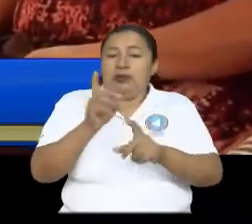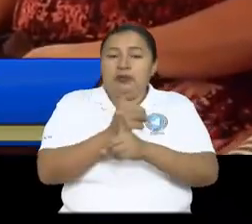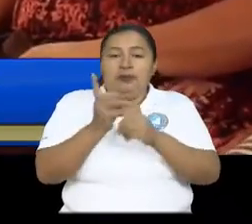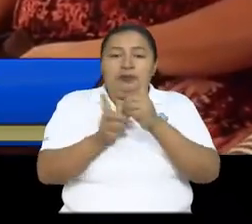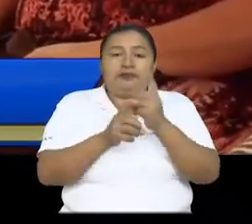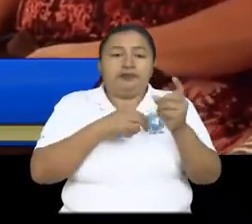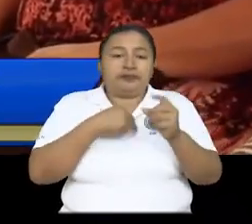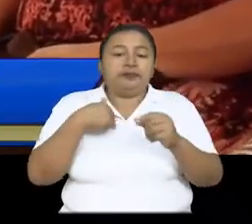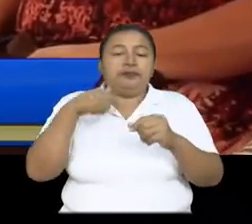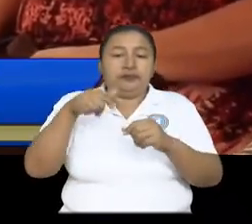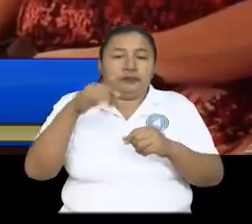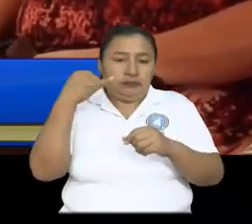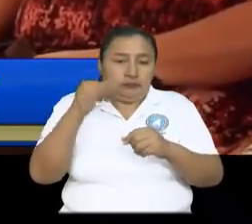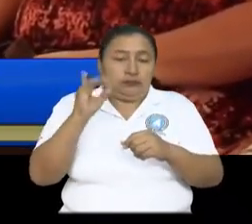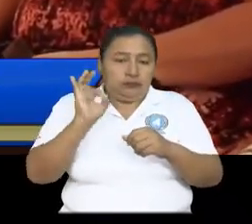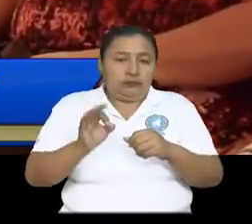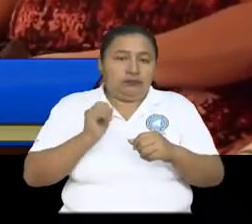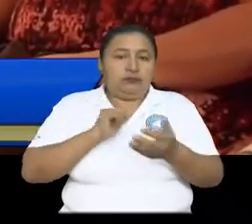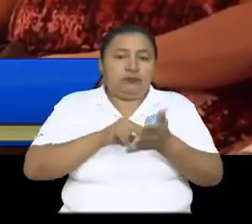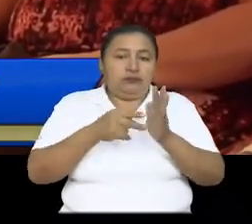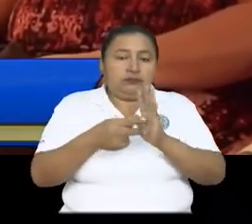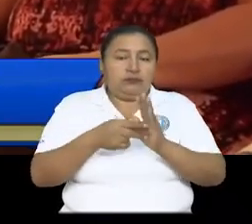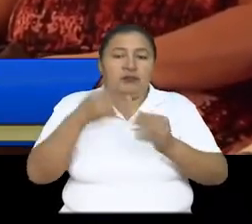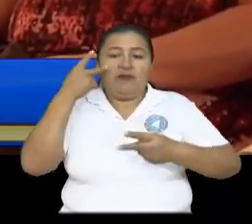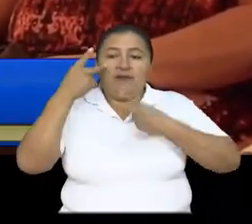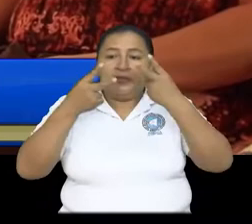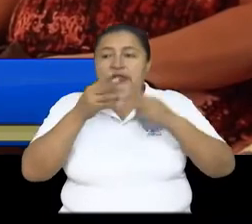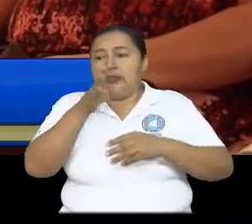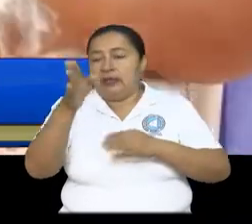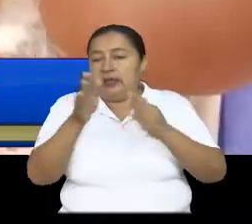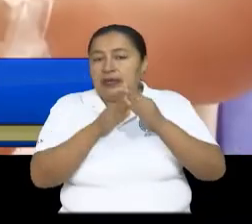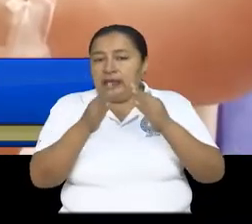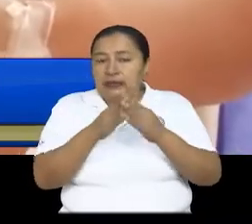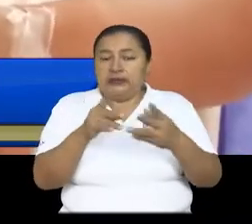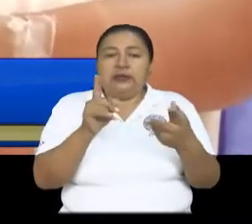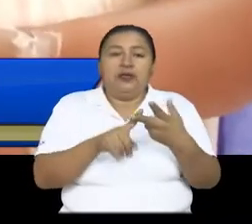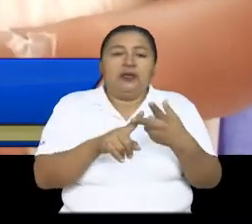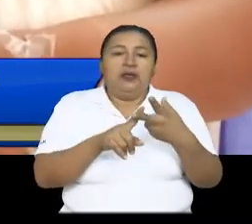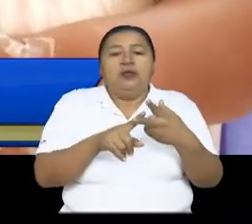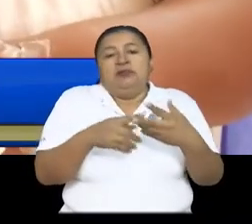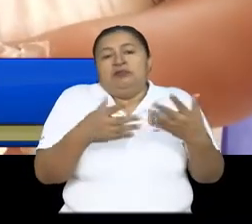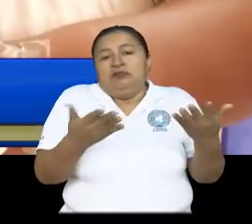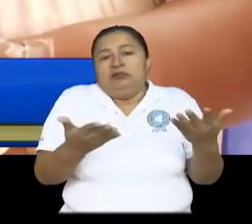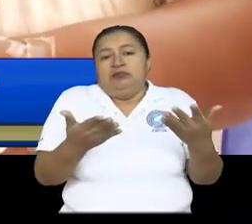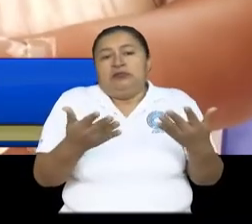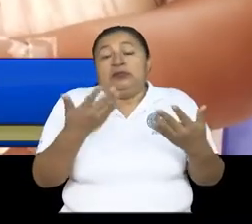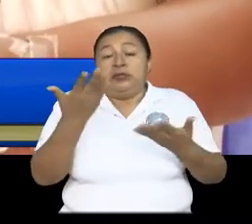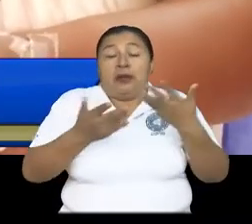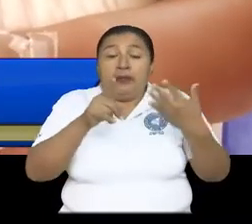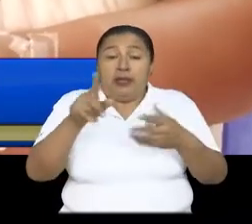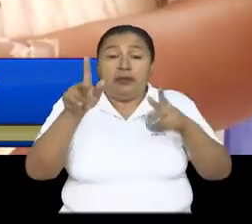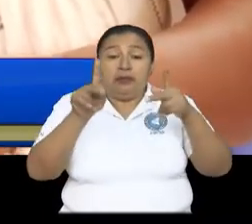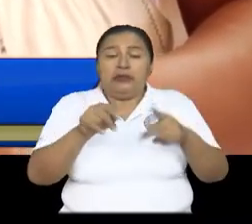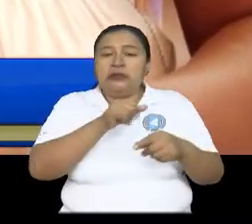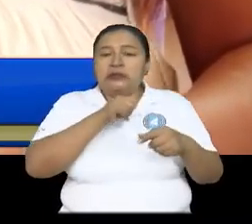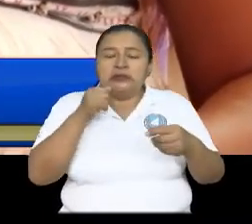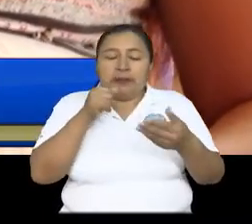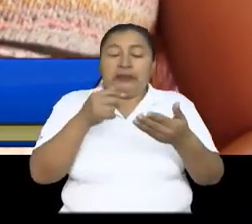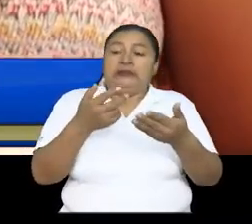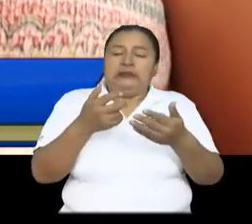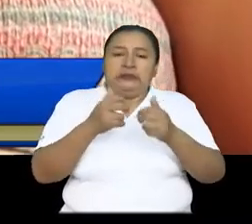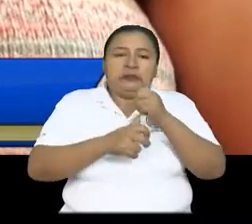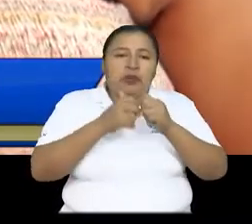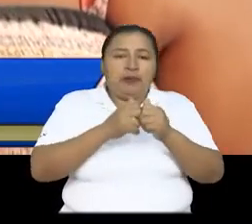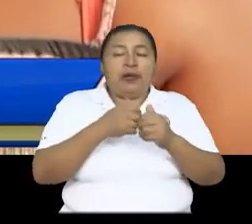seguimiento también implica visitar la casa verdad si el caso es a ese examen salió alterado